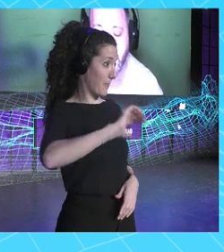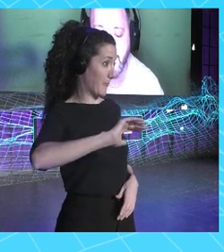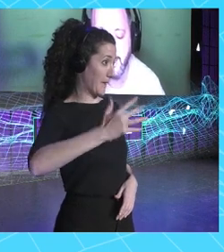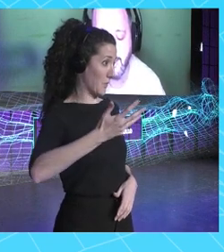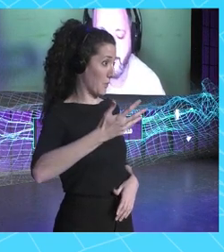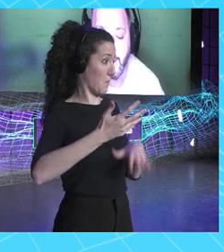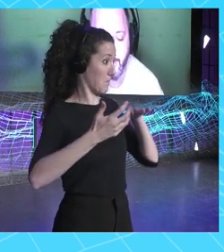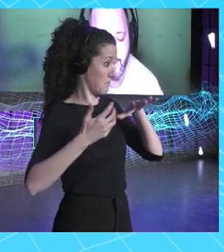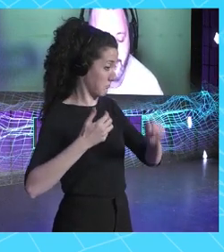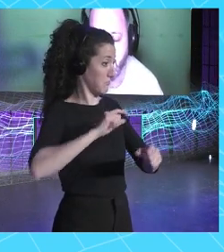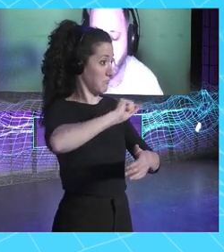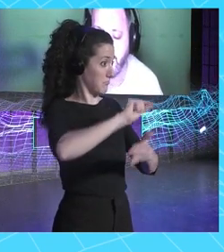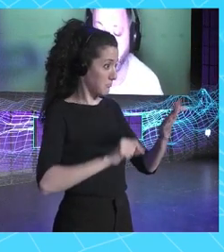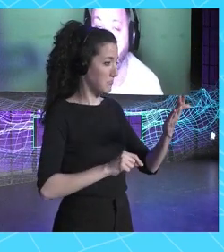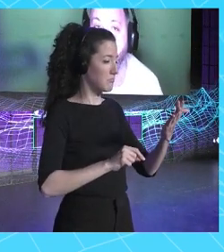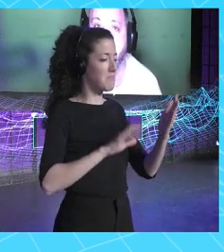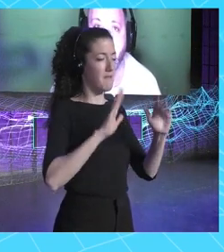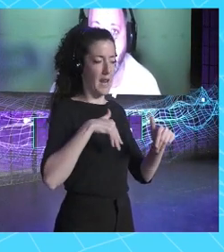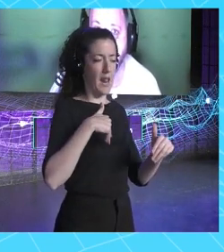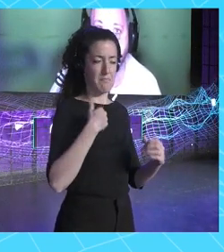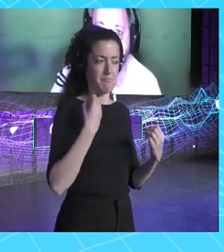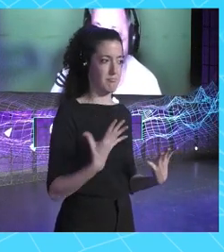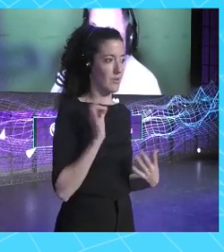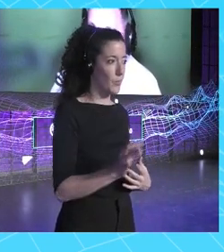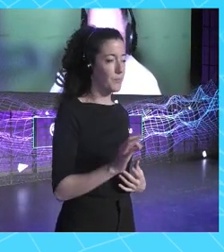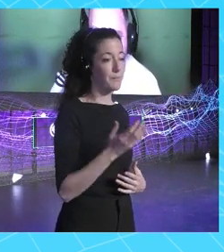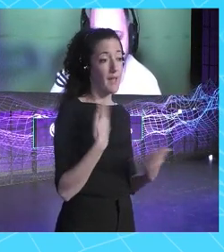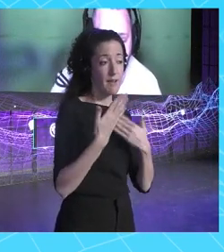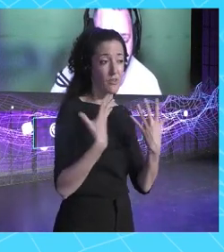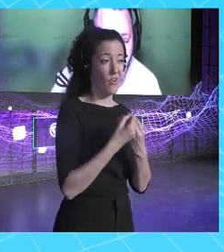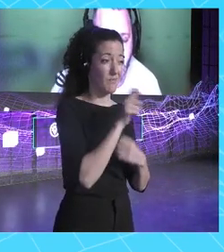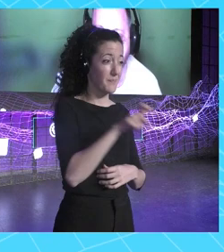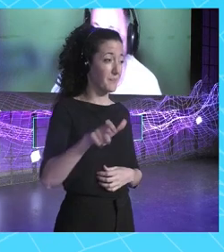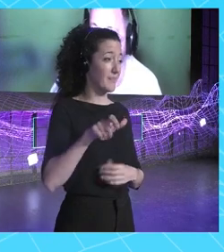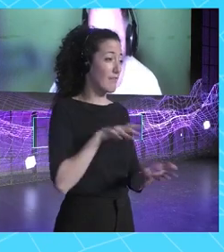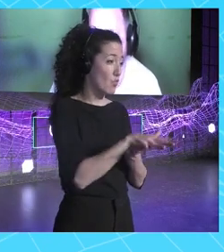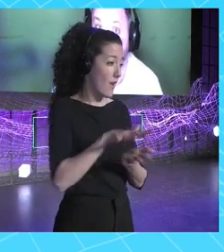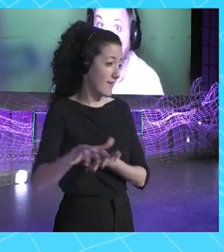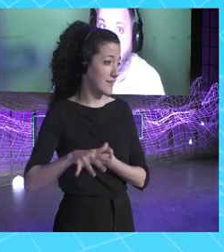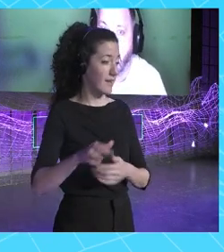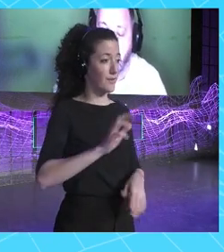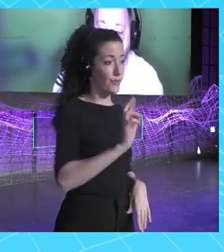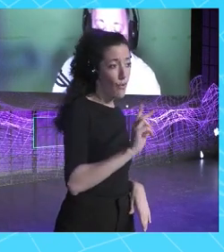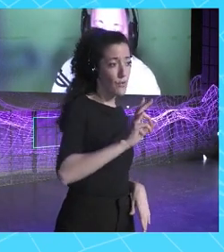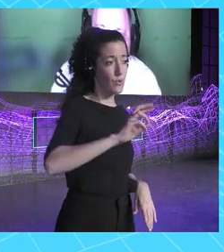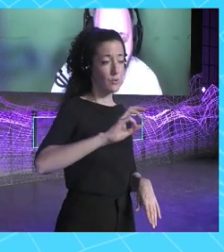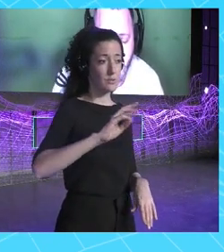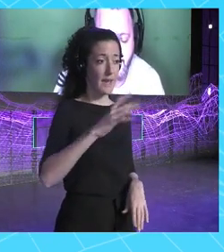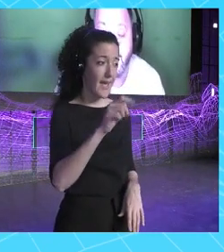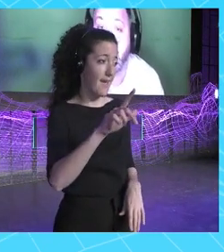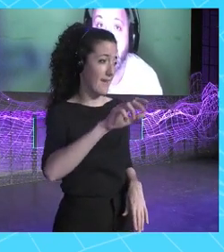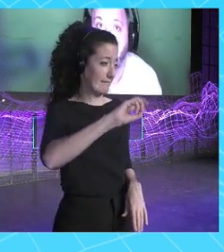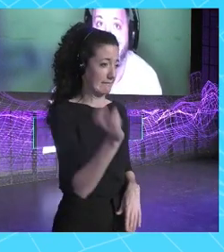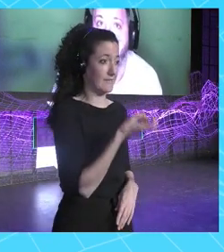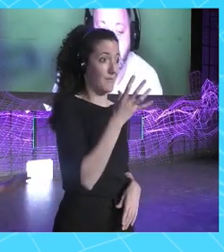y al final pues efectivamente hablamos con Rubius con alexby con mangel con Willyrex con bejero y todo no había competencia en ese momento Entonces